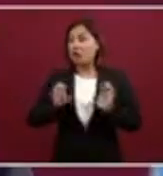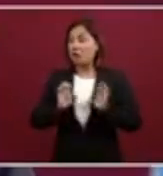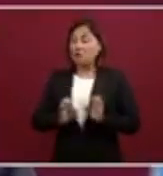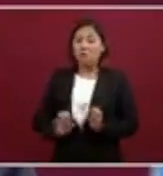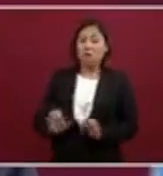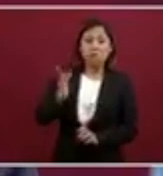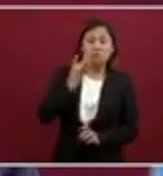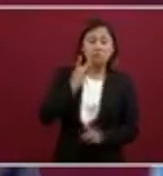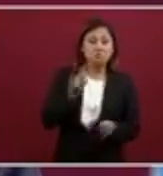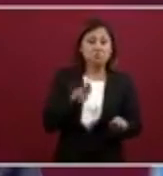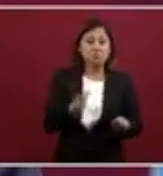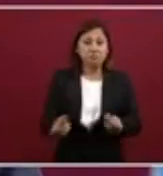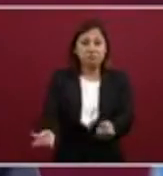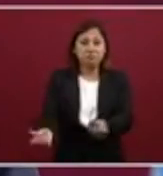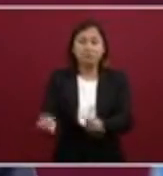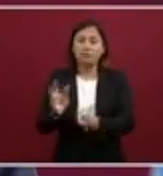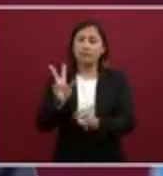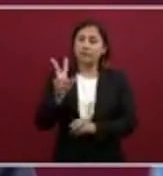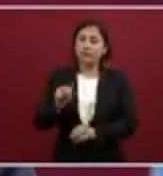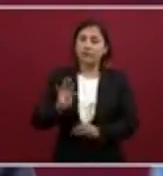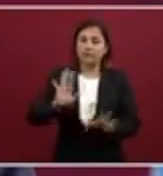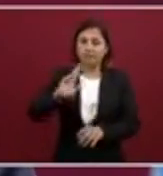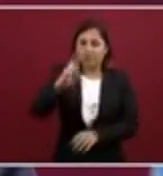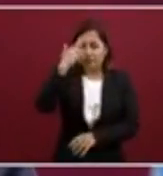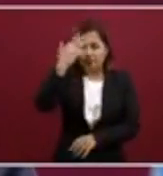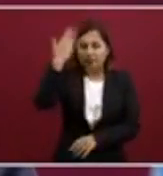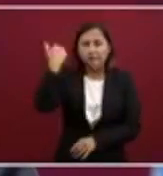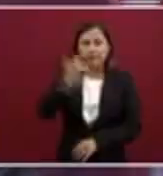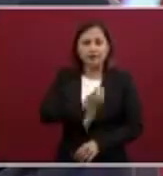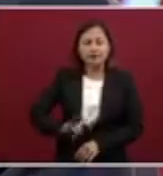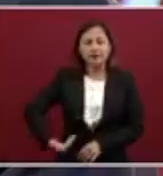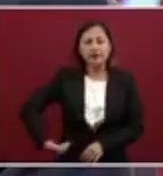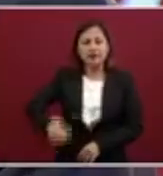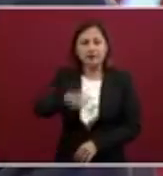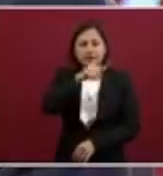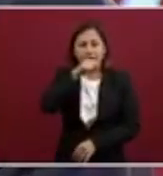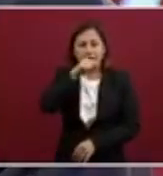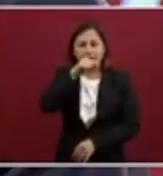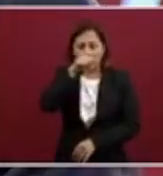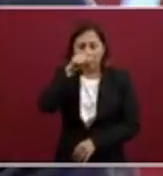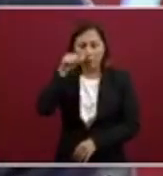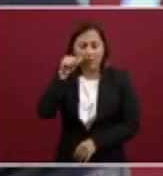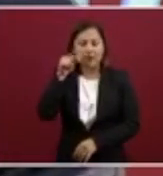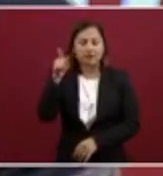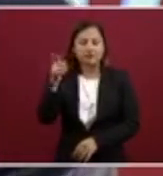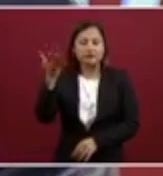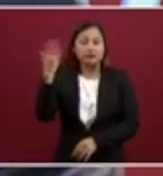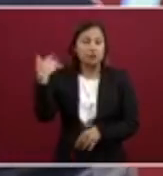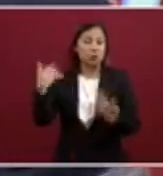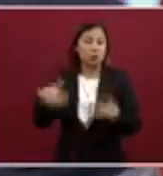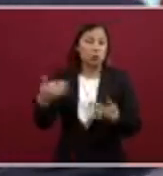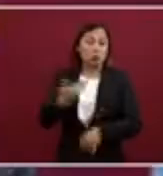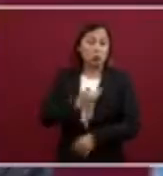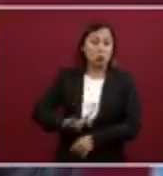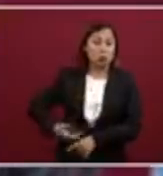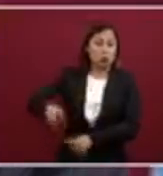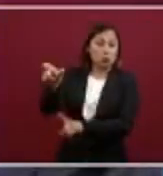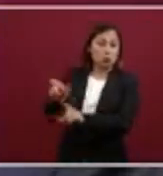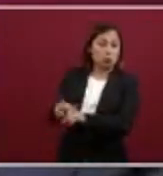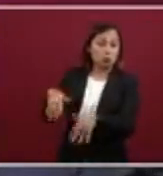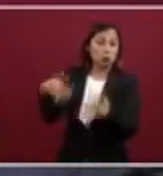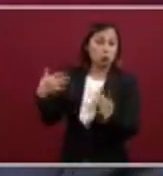mejor presidente que ha habido en la historia de México, decía que el funcionario tenía